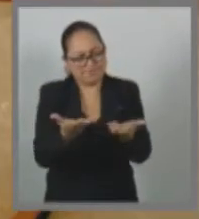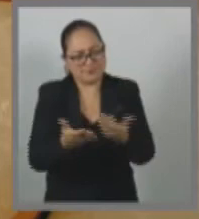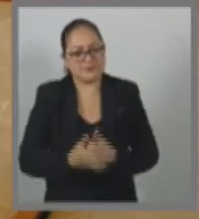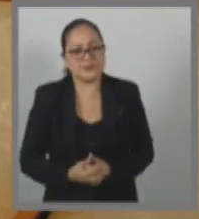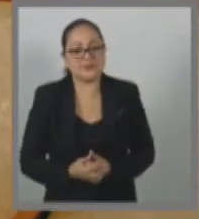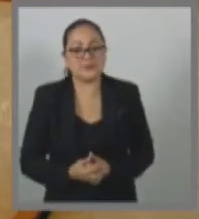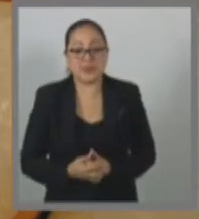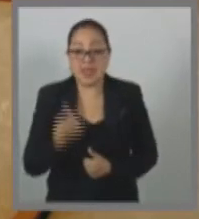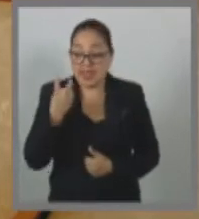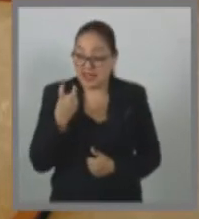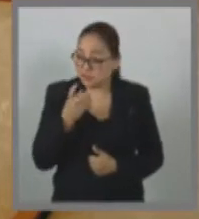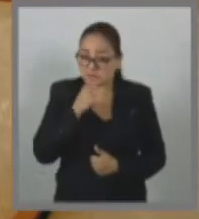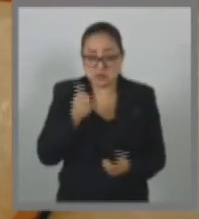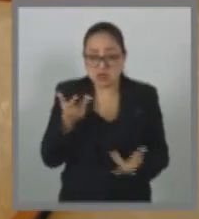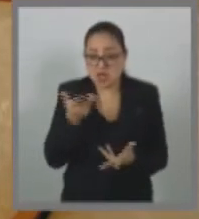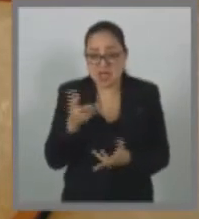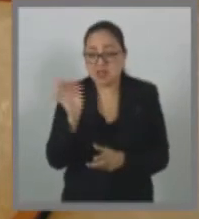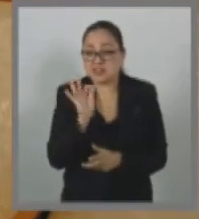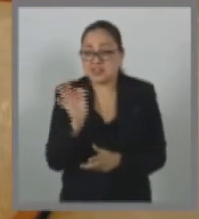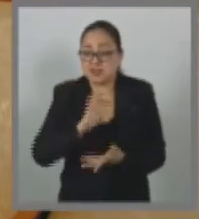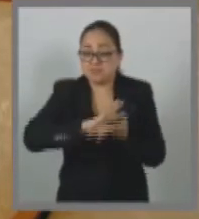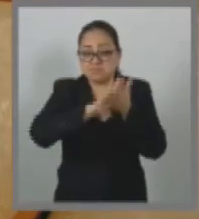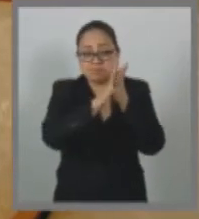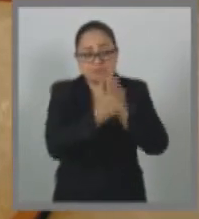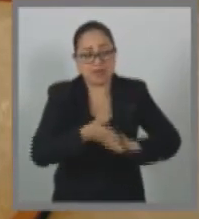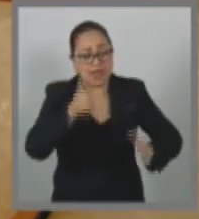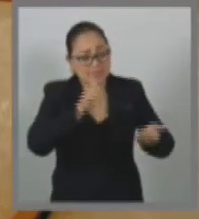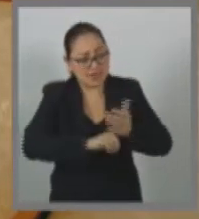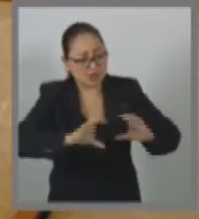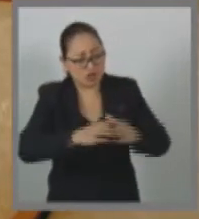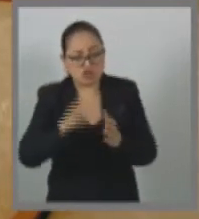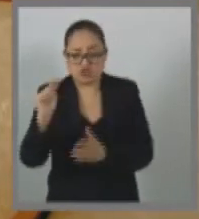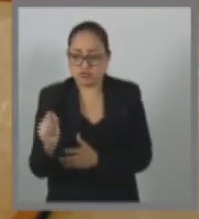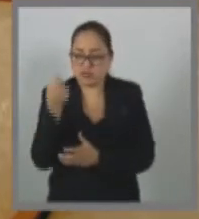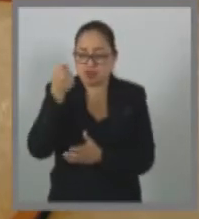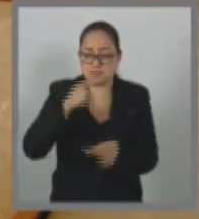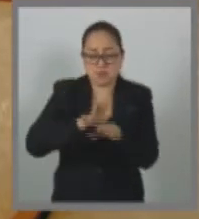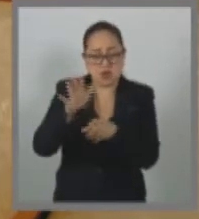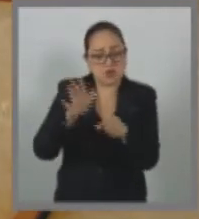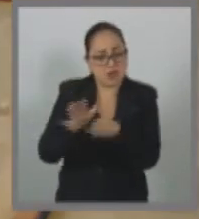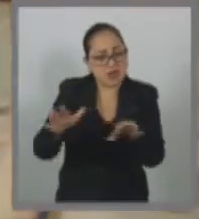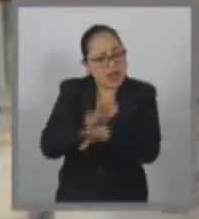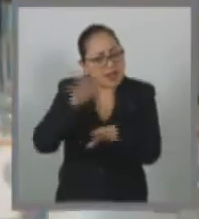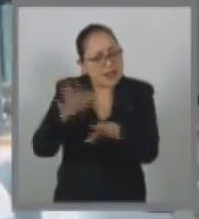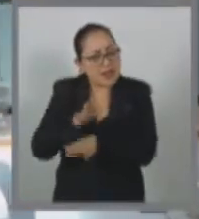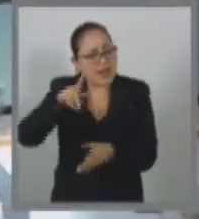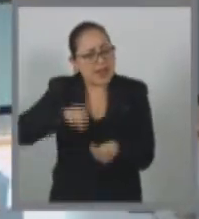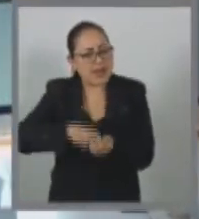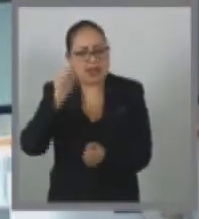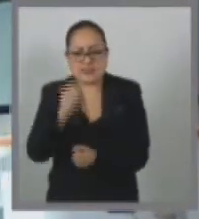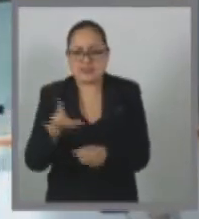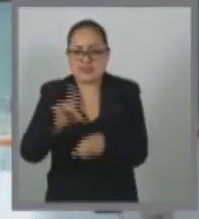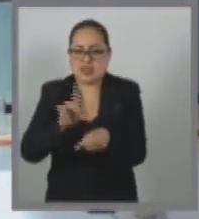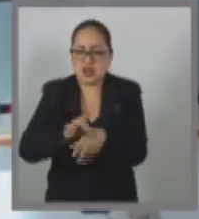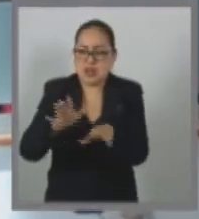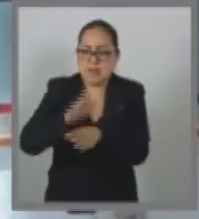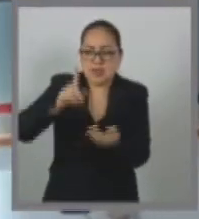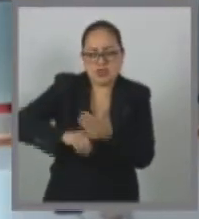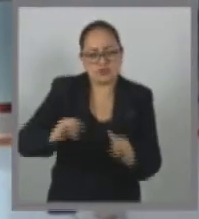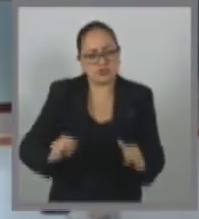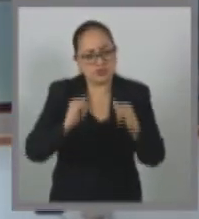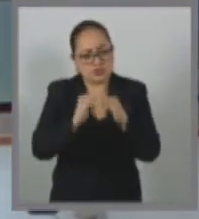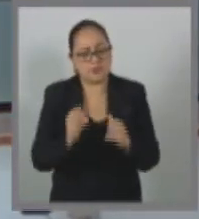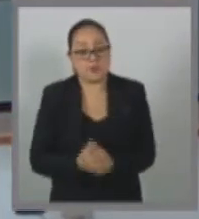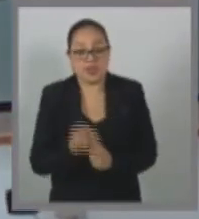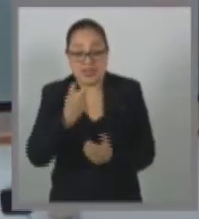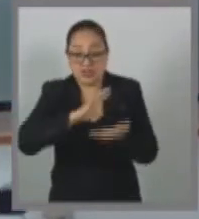Algo que no sería posible sin la transformación tecnológica que todos los días sucede en el Instituto. Esta transformación